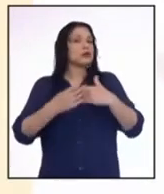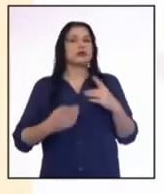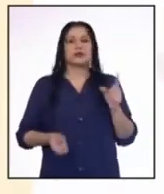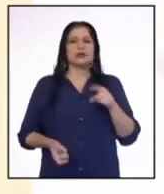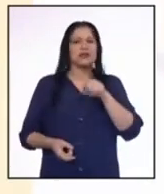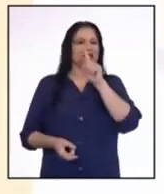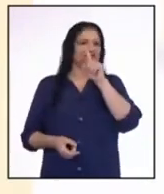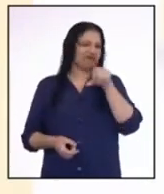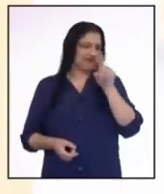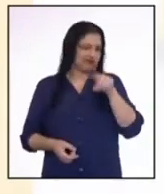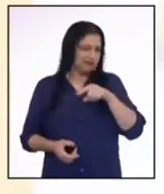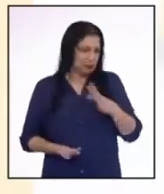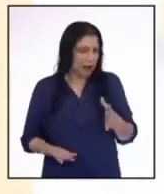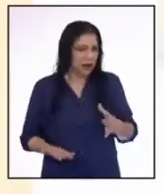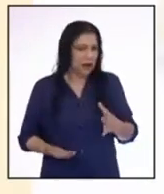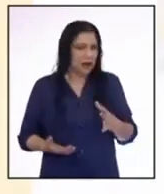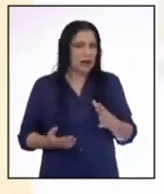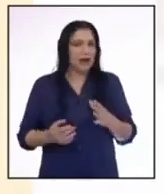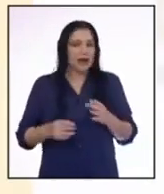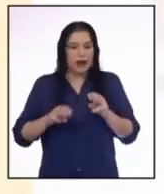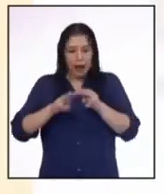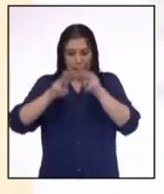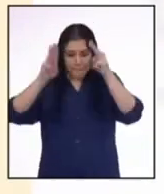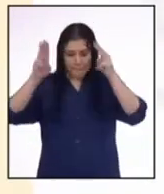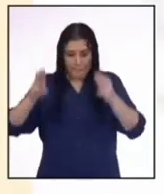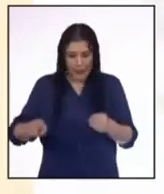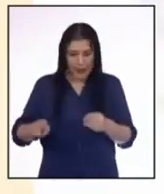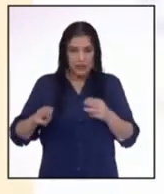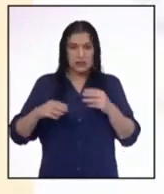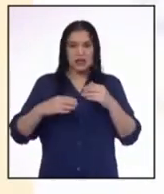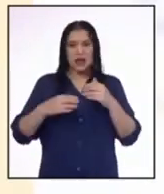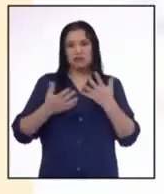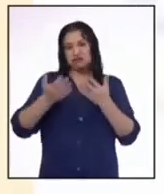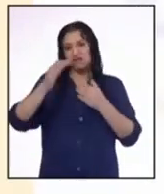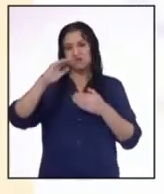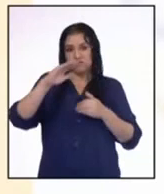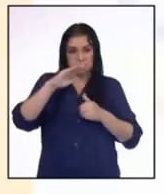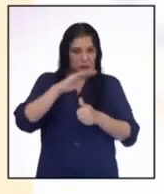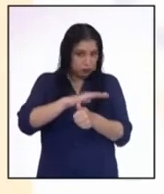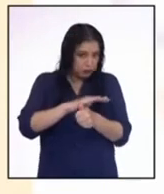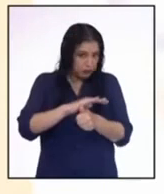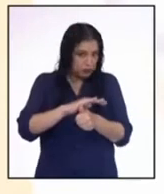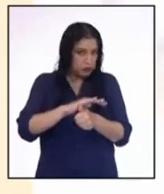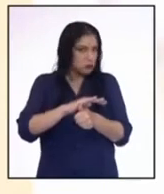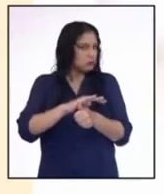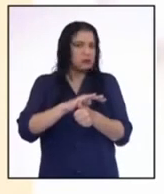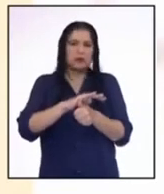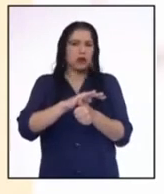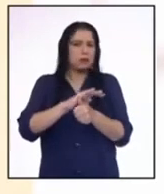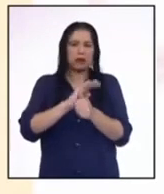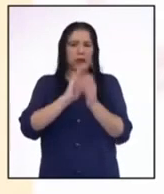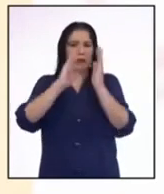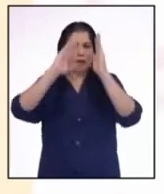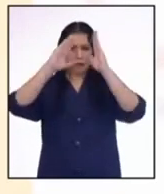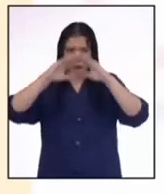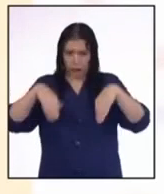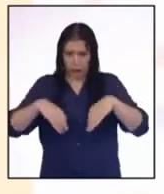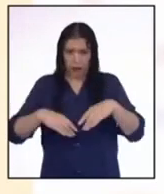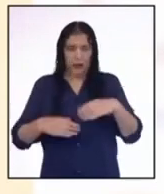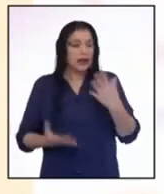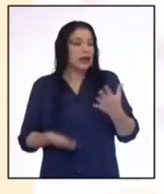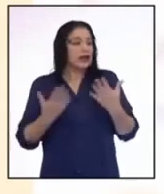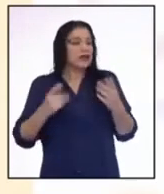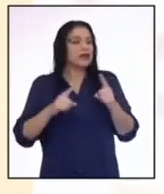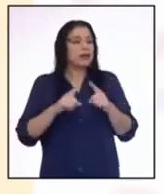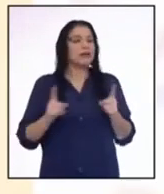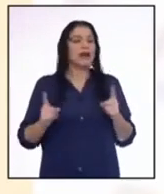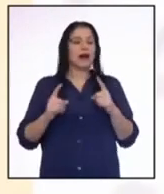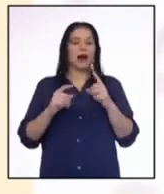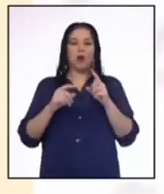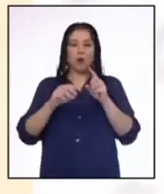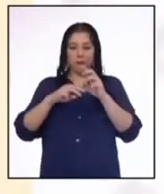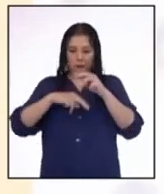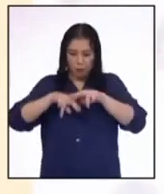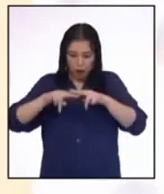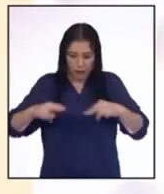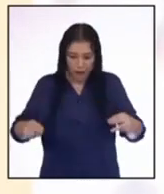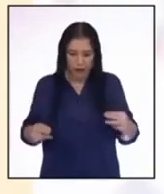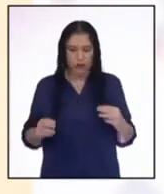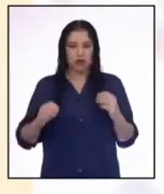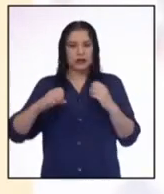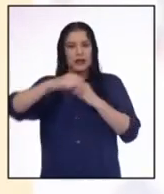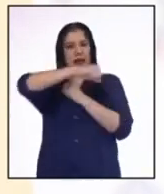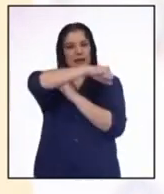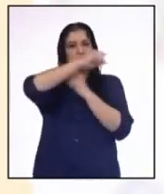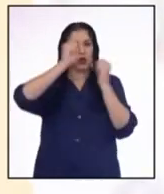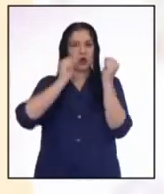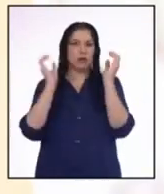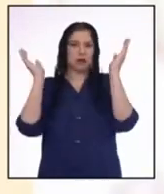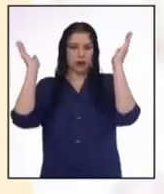válidas. Colocarnos debajo de una mesa liviana o mueble simple que podría terminar aplastándonos. Y colocarnos al lado de un mueble donde las columnas